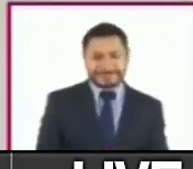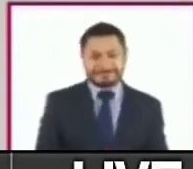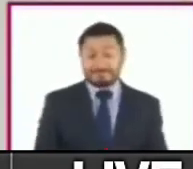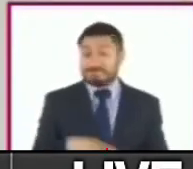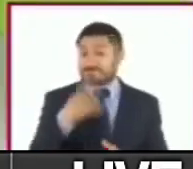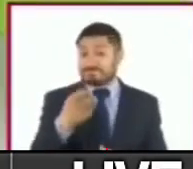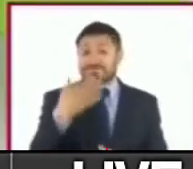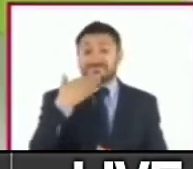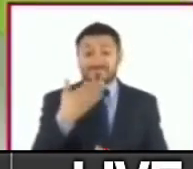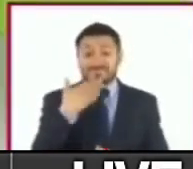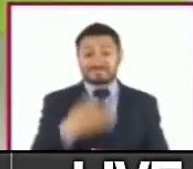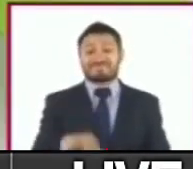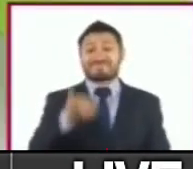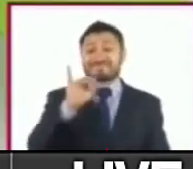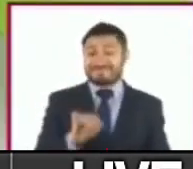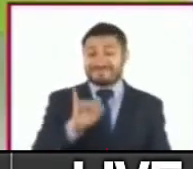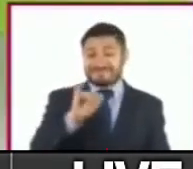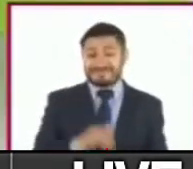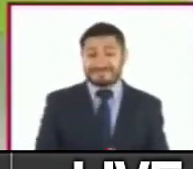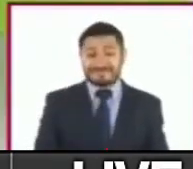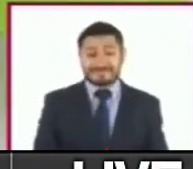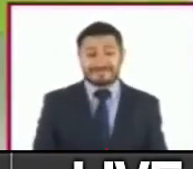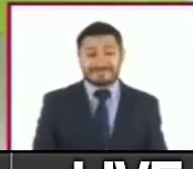Eso es, muy bien. Chin.